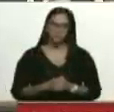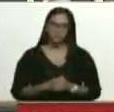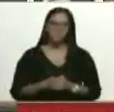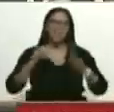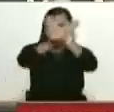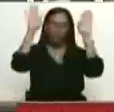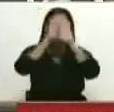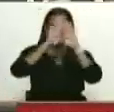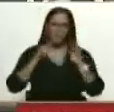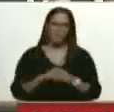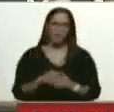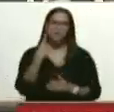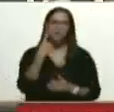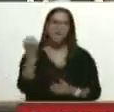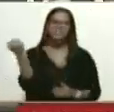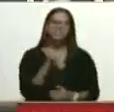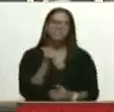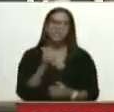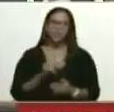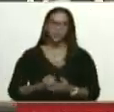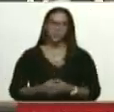Carlos Andrés Pérez, un asesino.